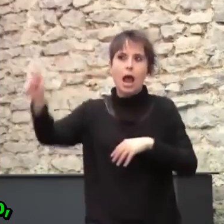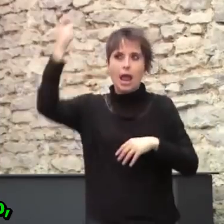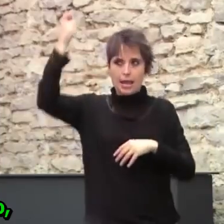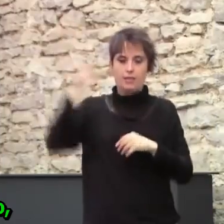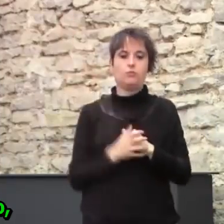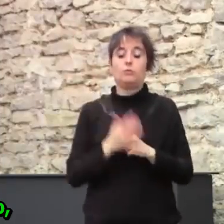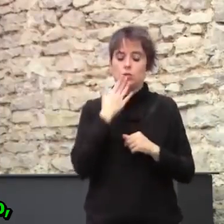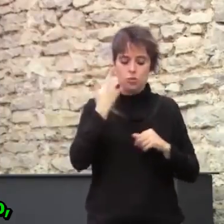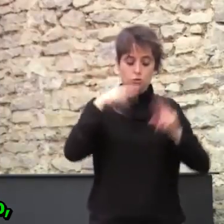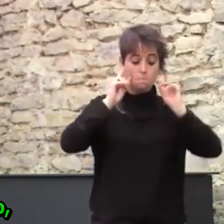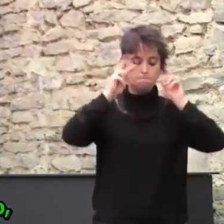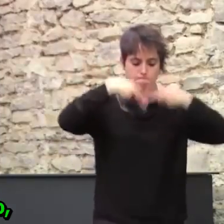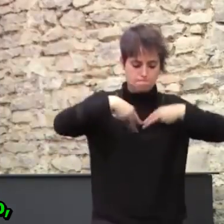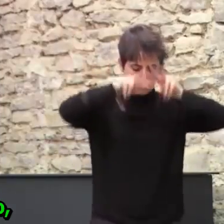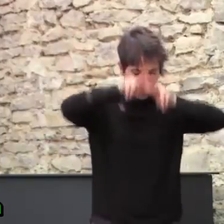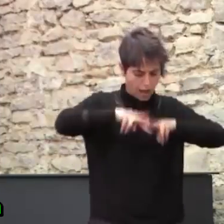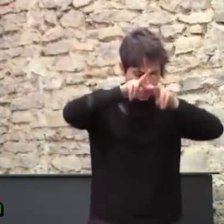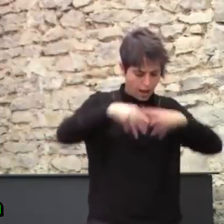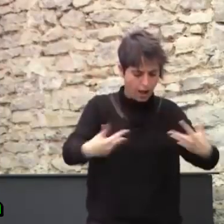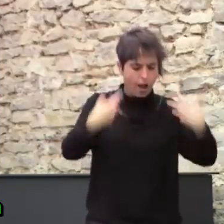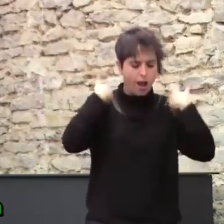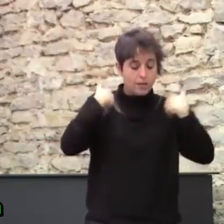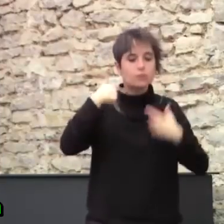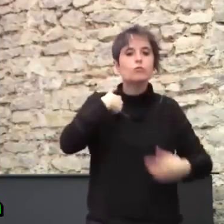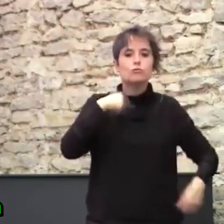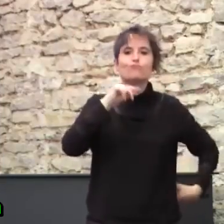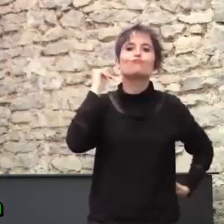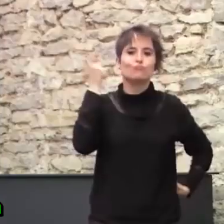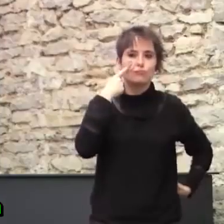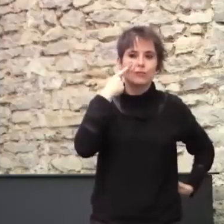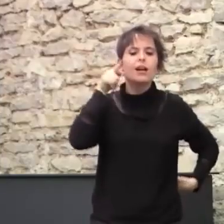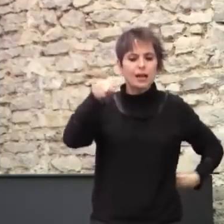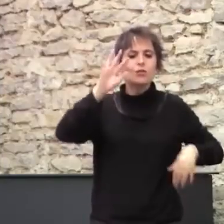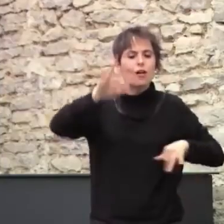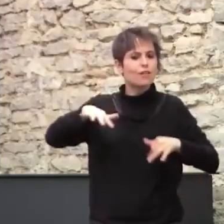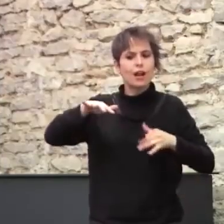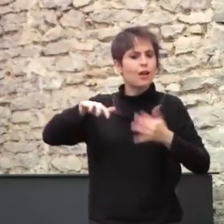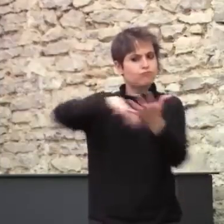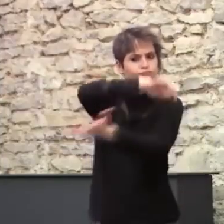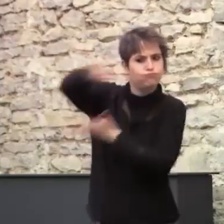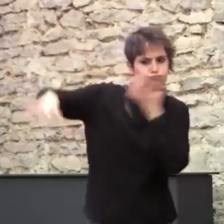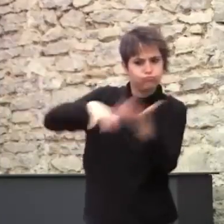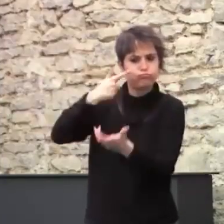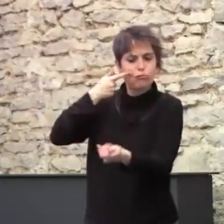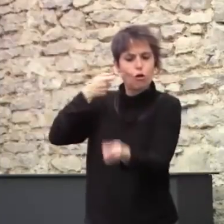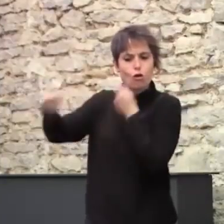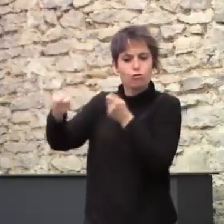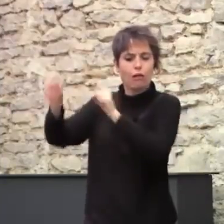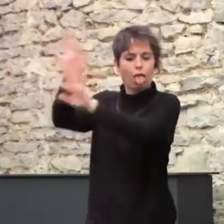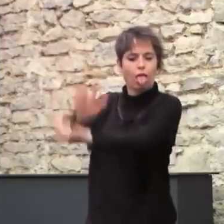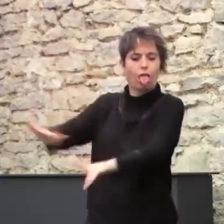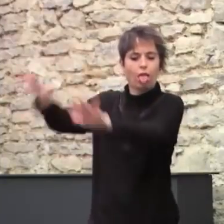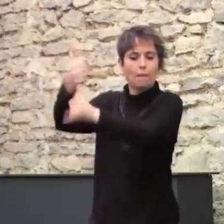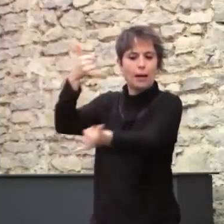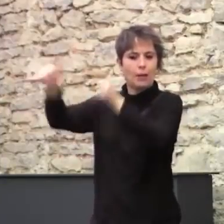Analizándome a mí misma y analizando cómo es el victimismo, he llegado a darme cuenta que es una forma muy violenta de intentar controlar y manipular a la otra